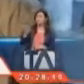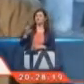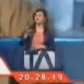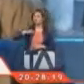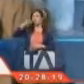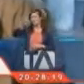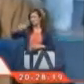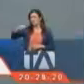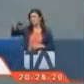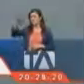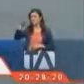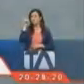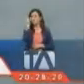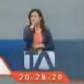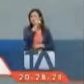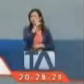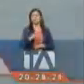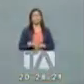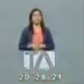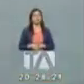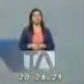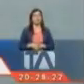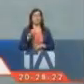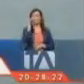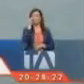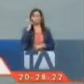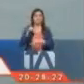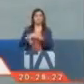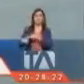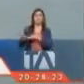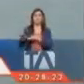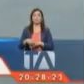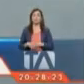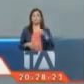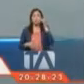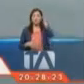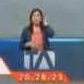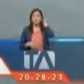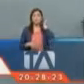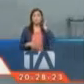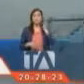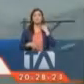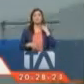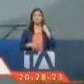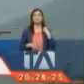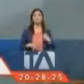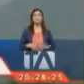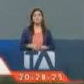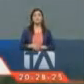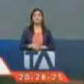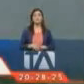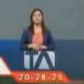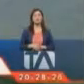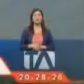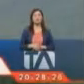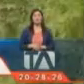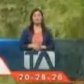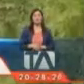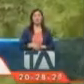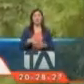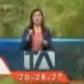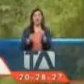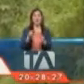terreno lo que pedestre mente es muy difícil porque no pueden accesar ningún tipo de vehículo ya sean a motor o